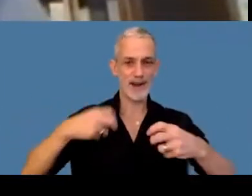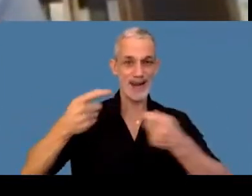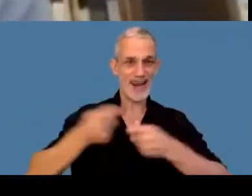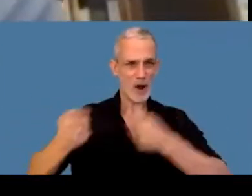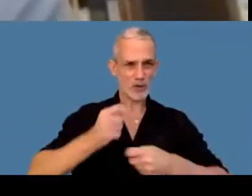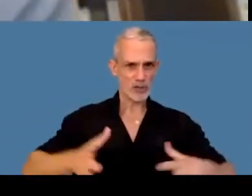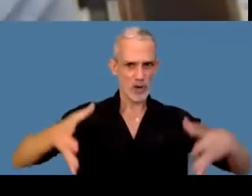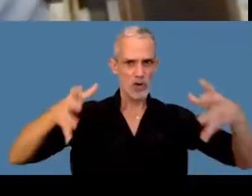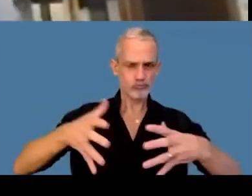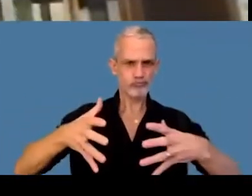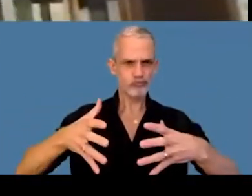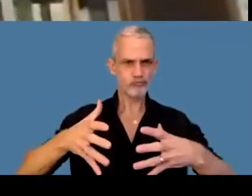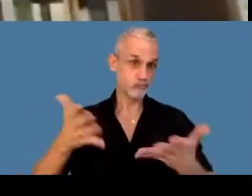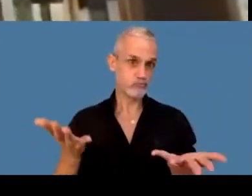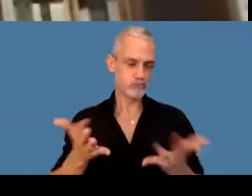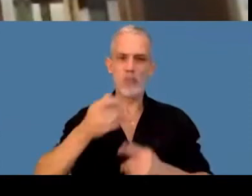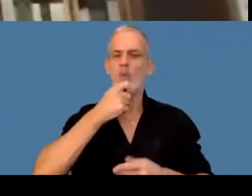hecho, algún autor